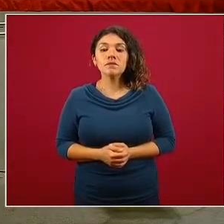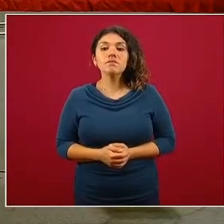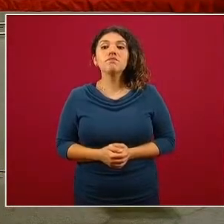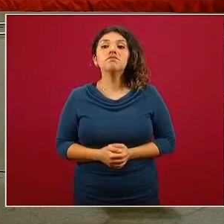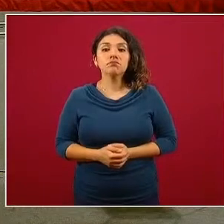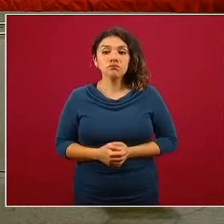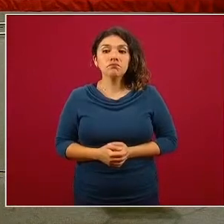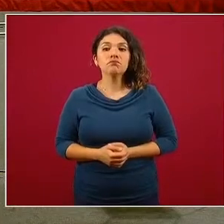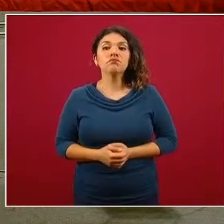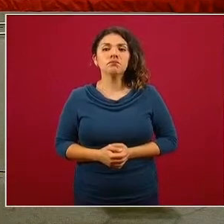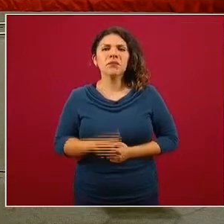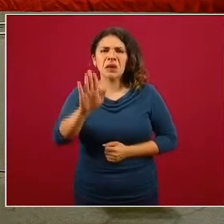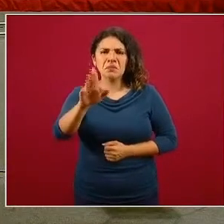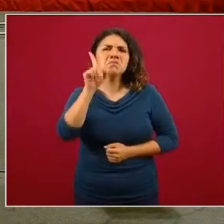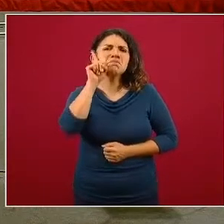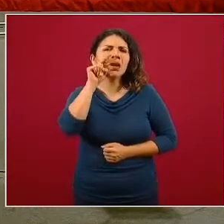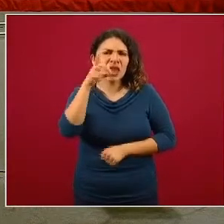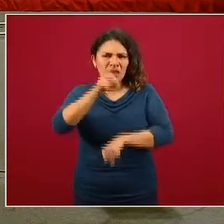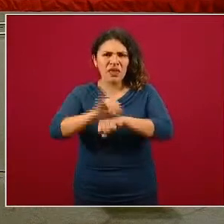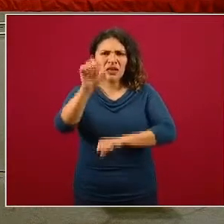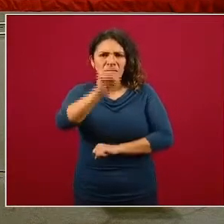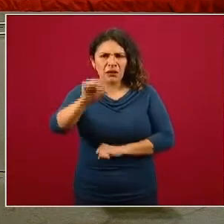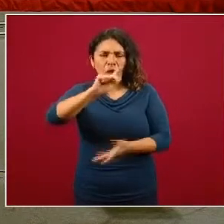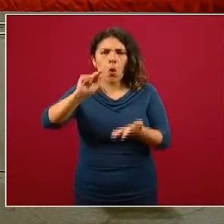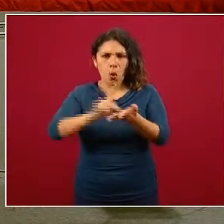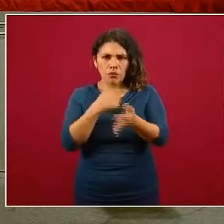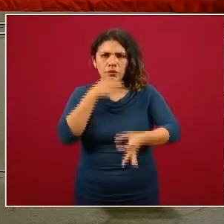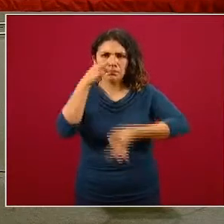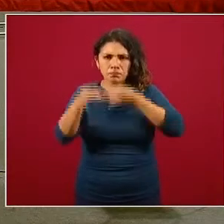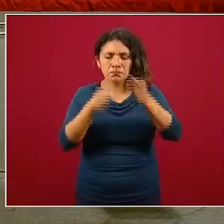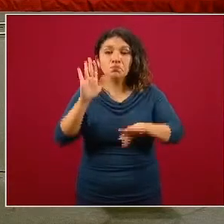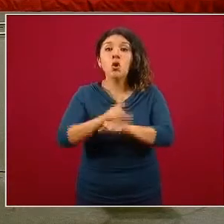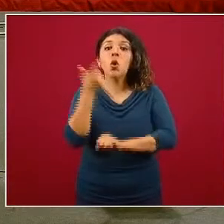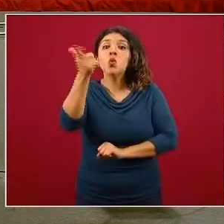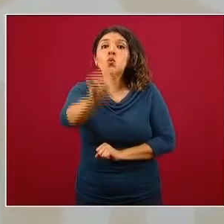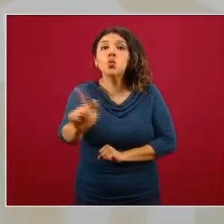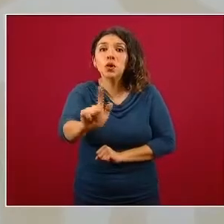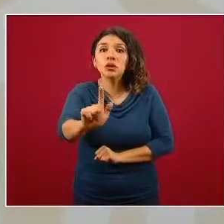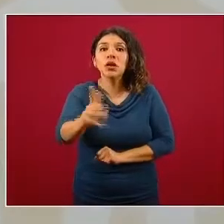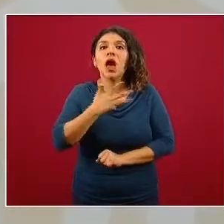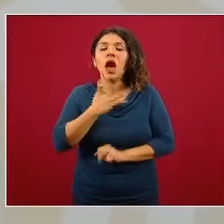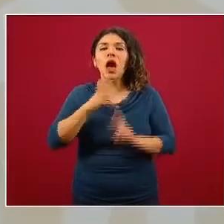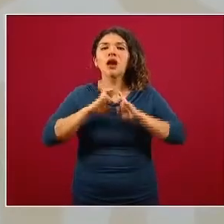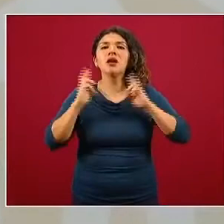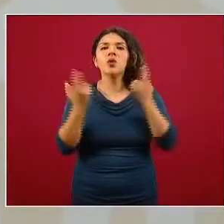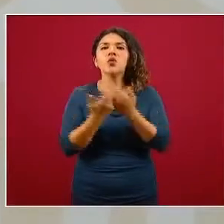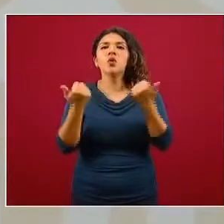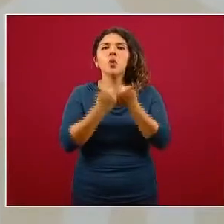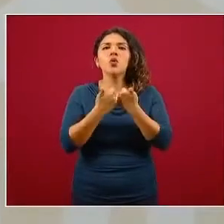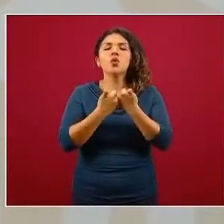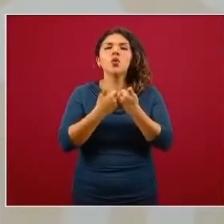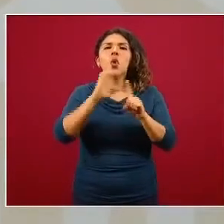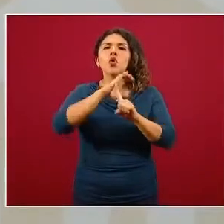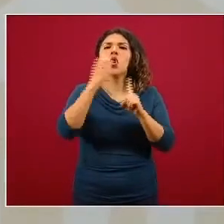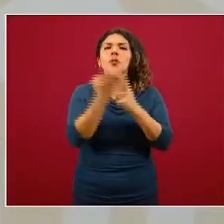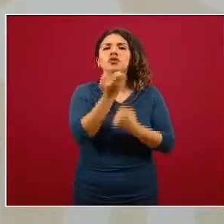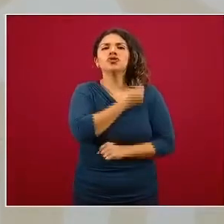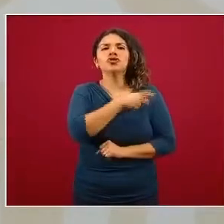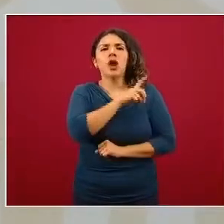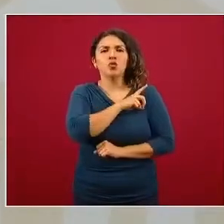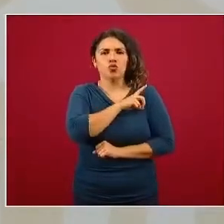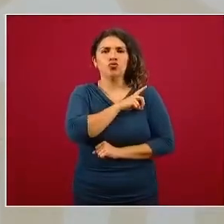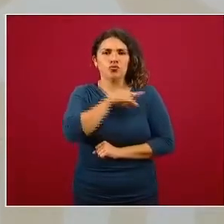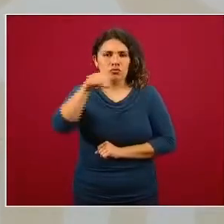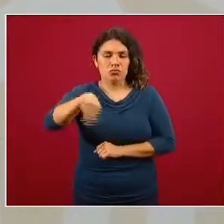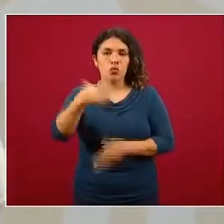Tiene que ver, si quieren, mañana sábado volvemos a retomar el tema, porque el lunes vamos a tener la sesión de la Comisión de Salud Pública del Consejo Nacional de